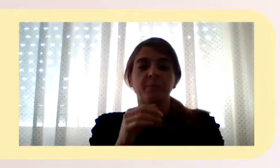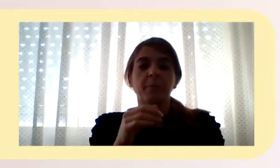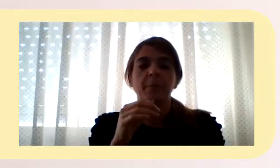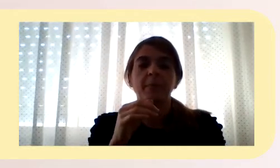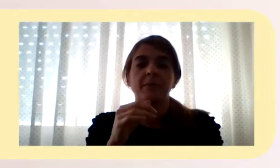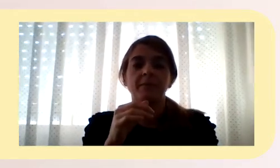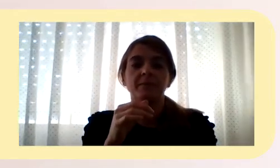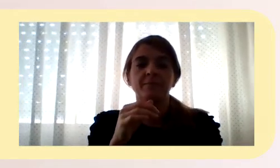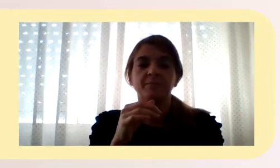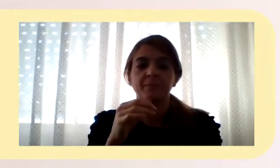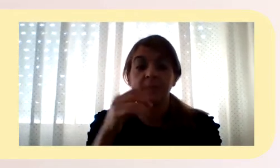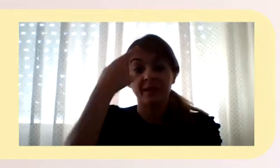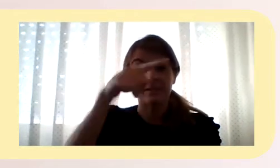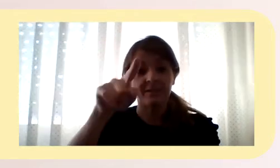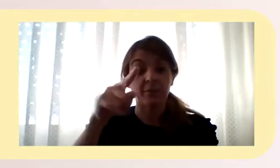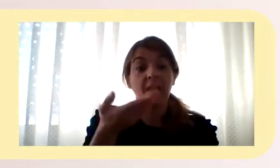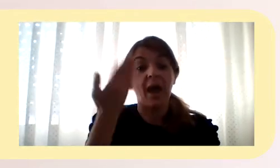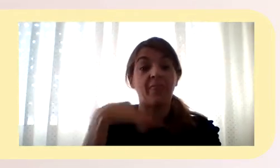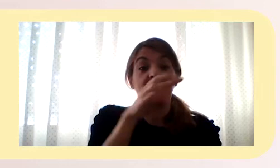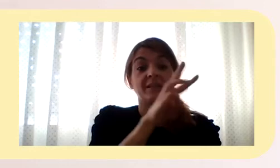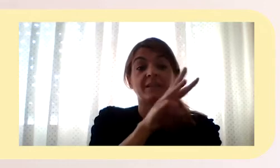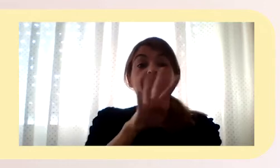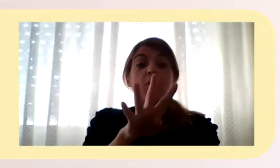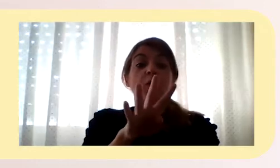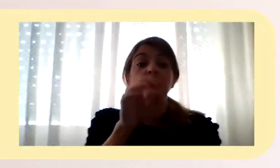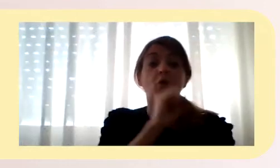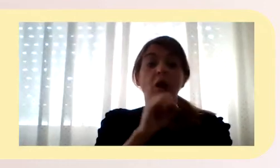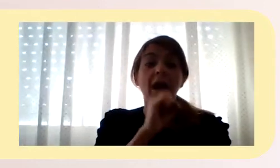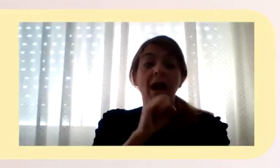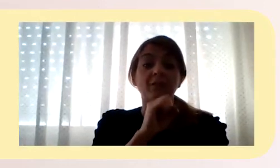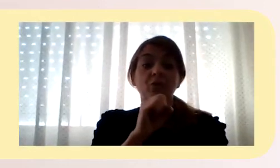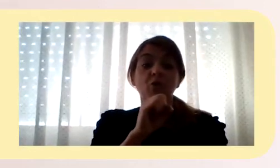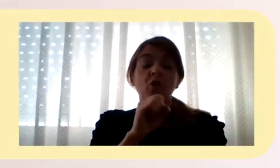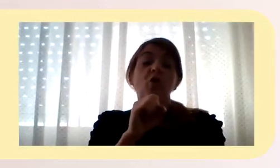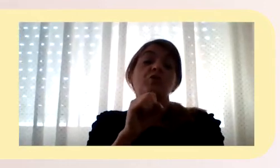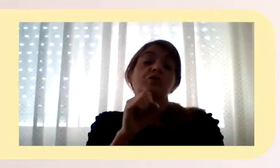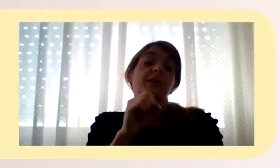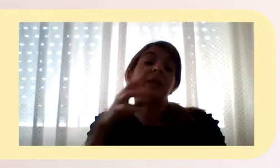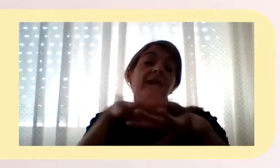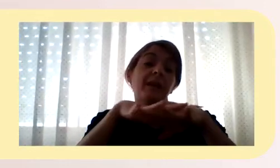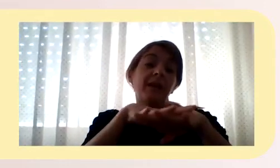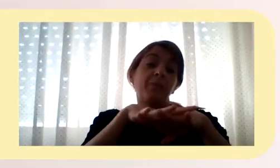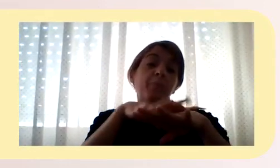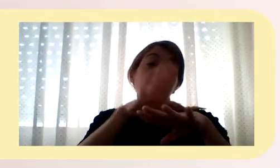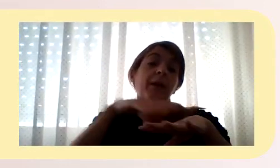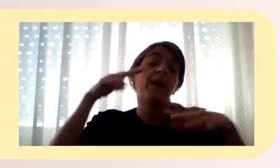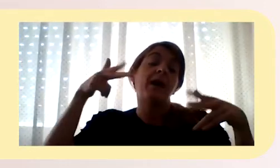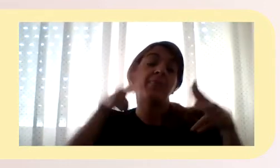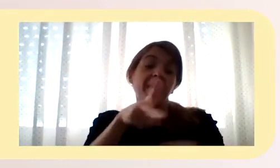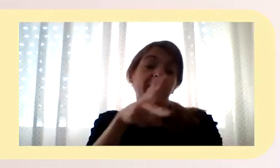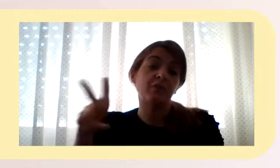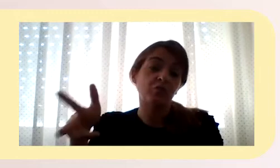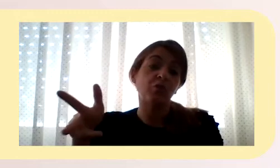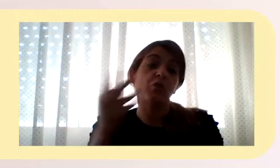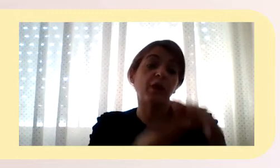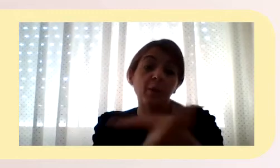Como sabéis, un 28 de mayo, hace ya 34 años, la Red Mundial de Mujeres por los Derechos Sexuales y Reproductivos se reunió por primera